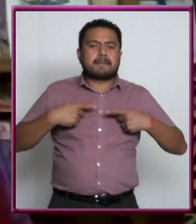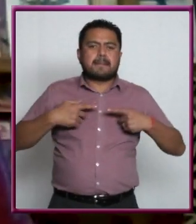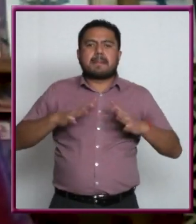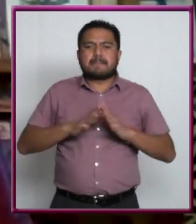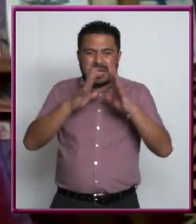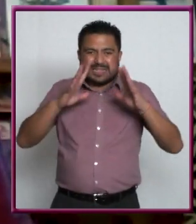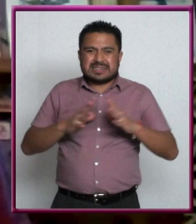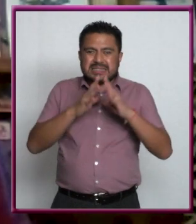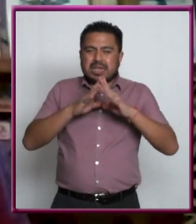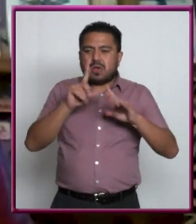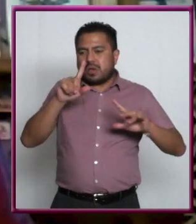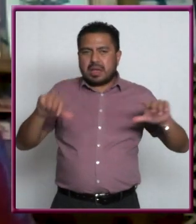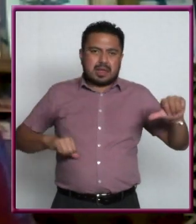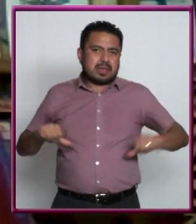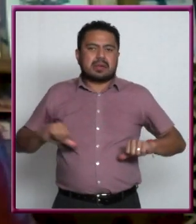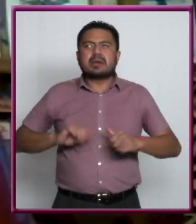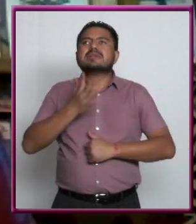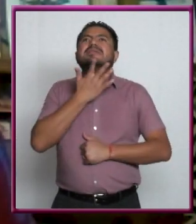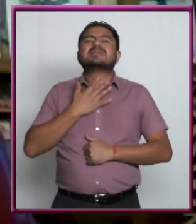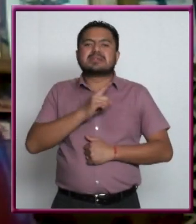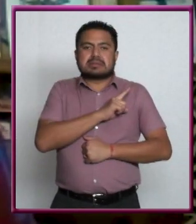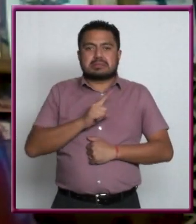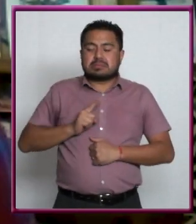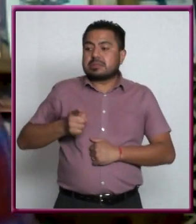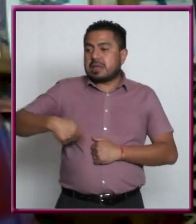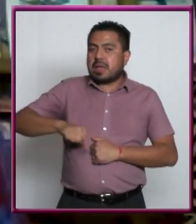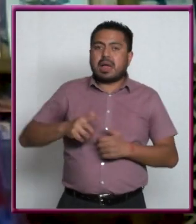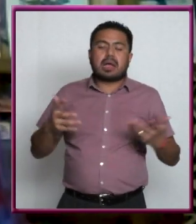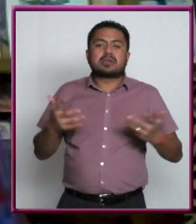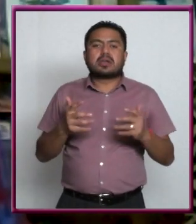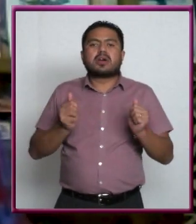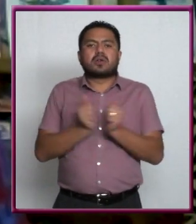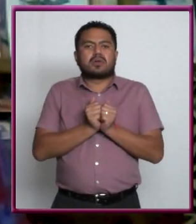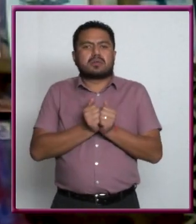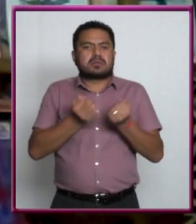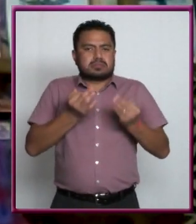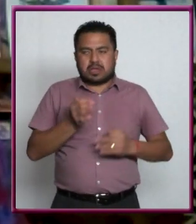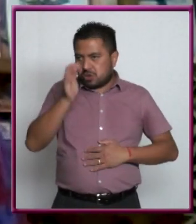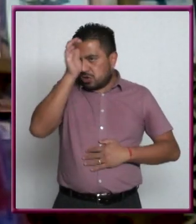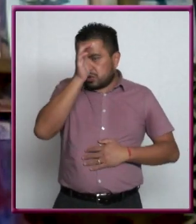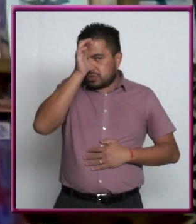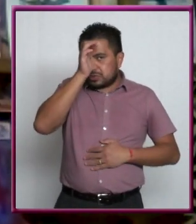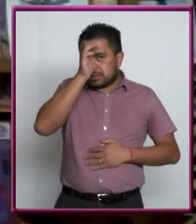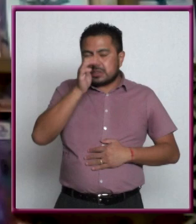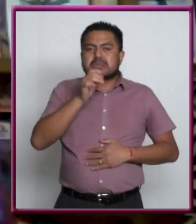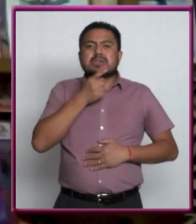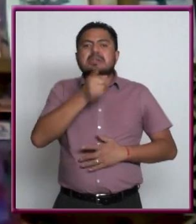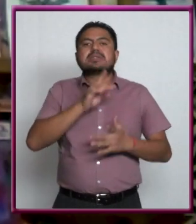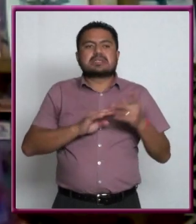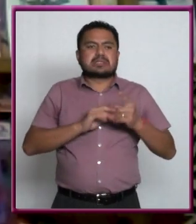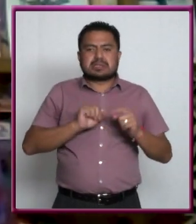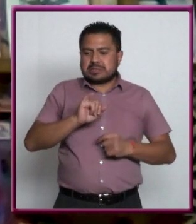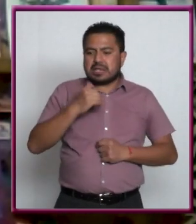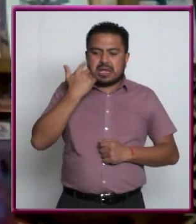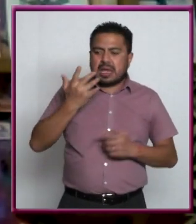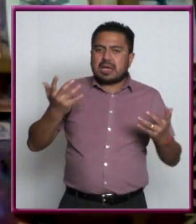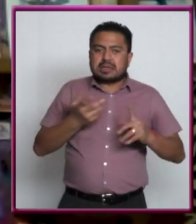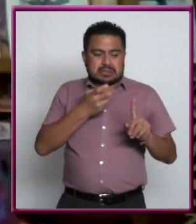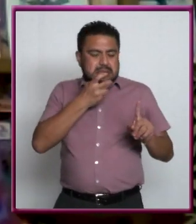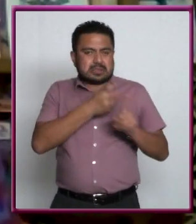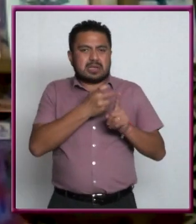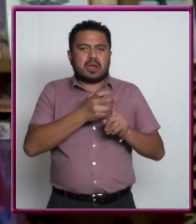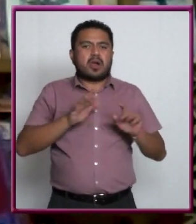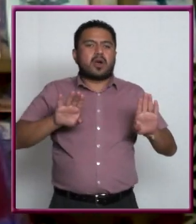las personas que participen en una actividad erótica tienen que hacerlo a plena conciencia. Es decir, sí quiero hacer